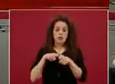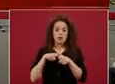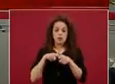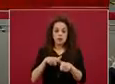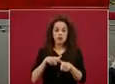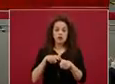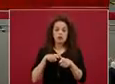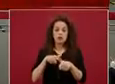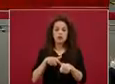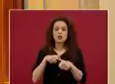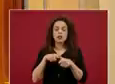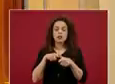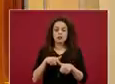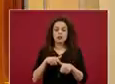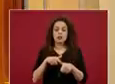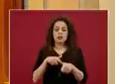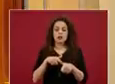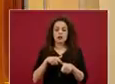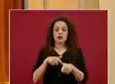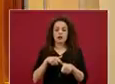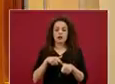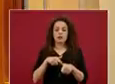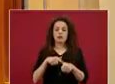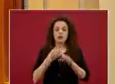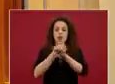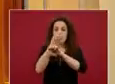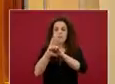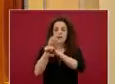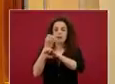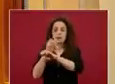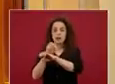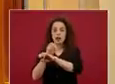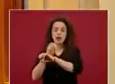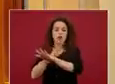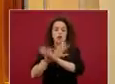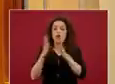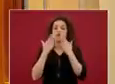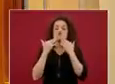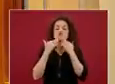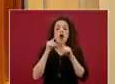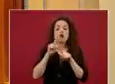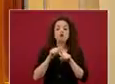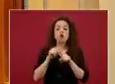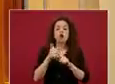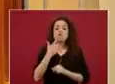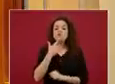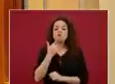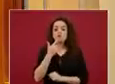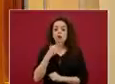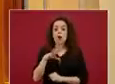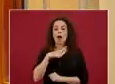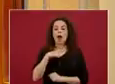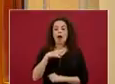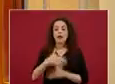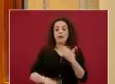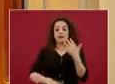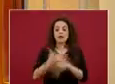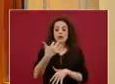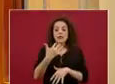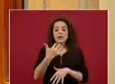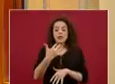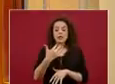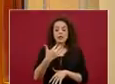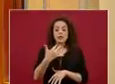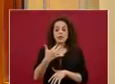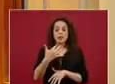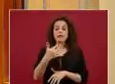estados en rojo. Tenemos 15 estados en el riesgo alto, el nivel naranja.